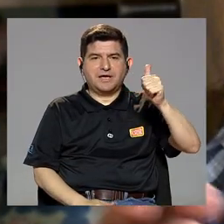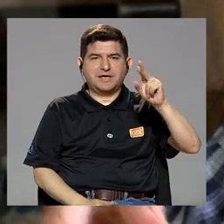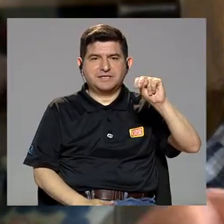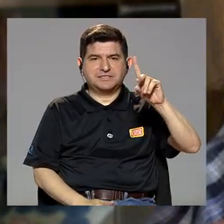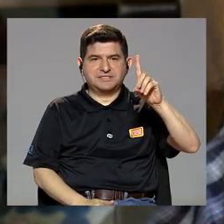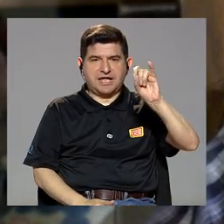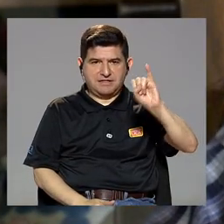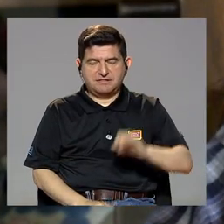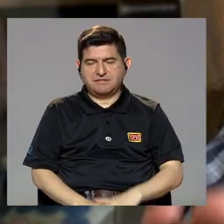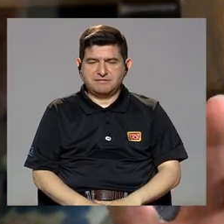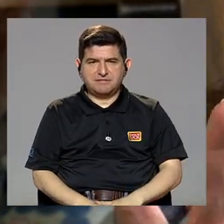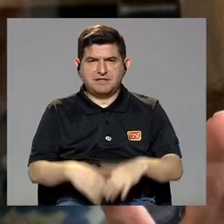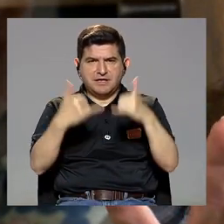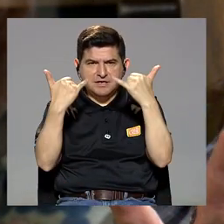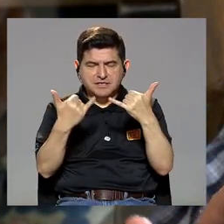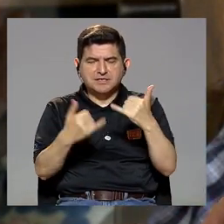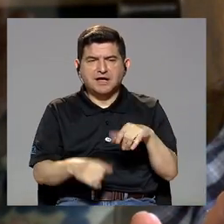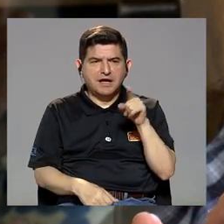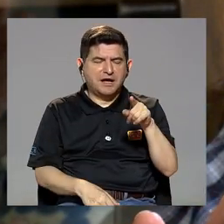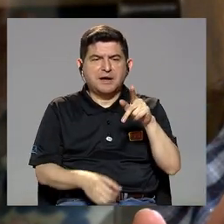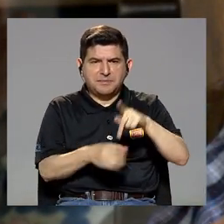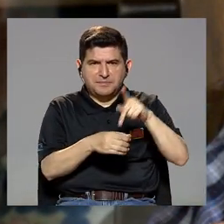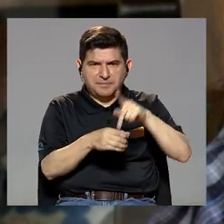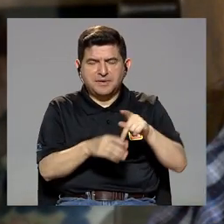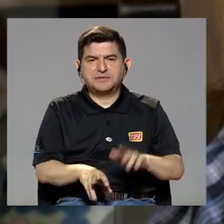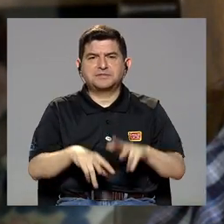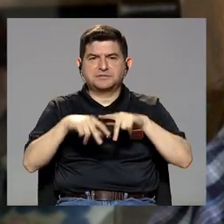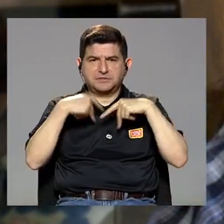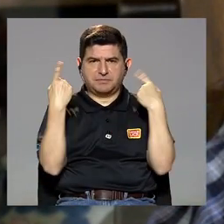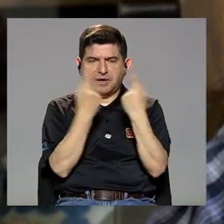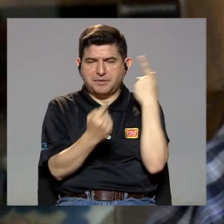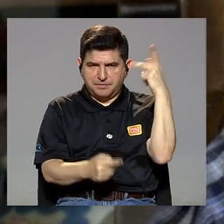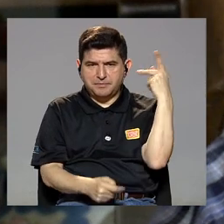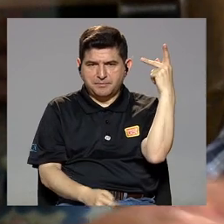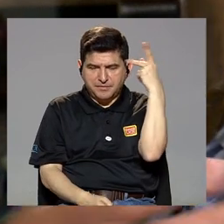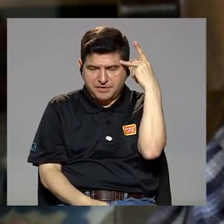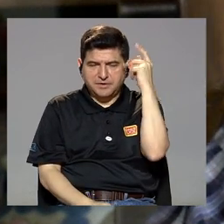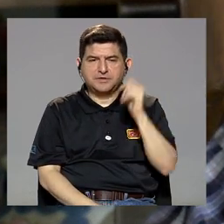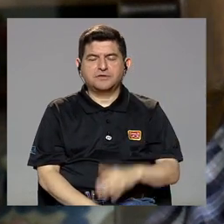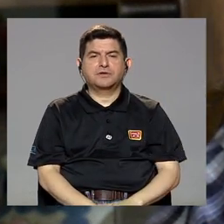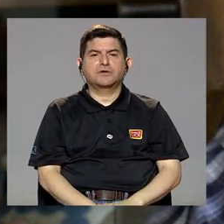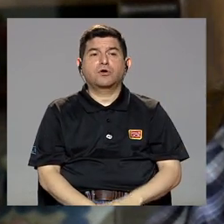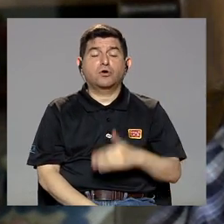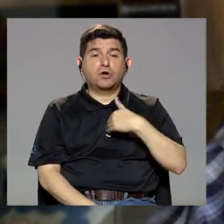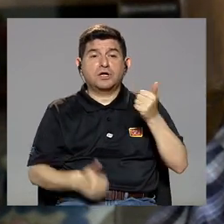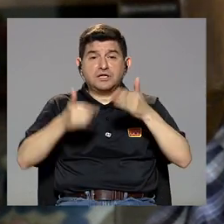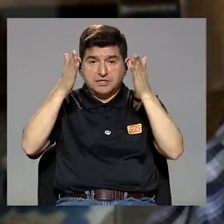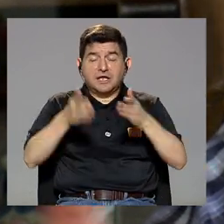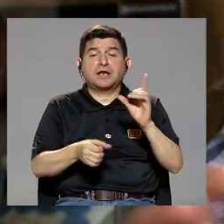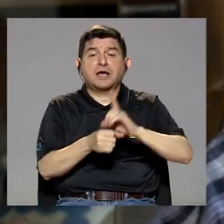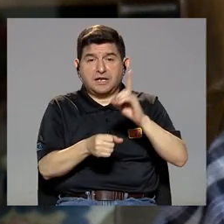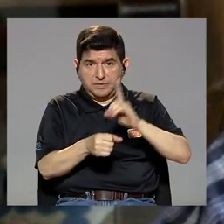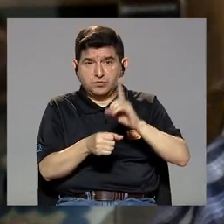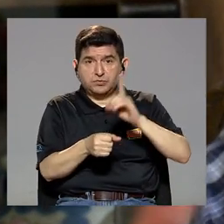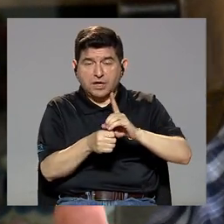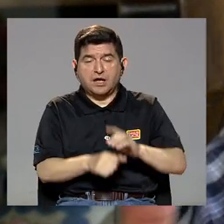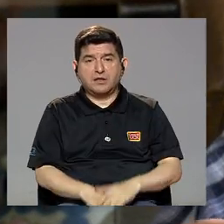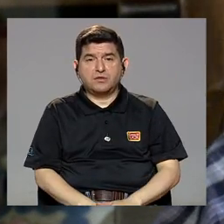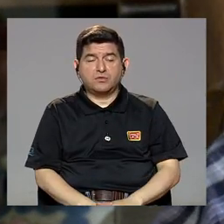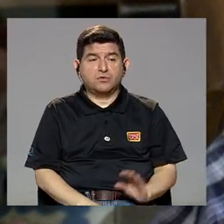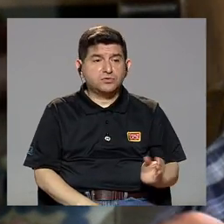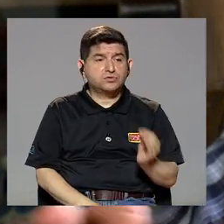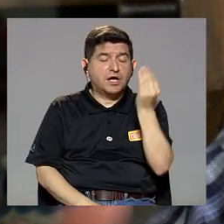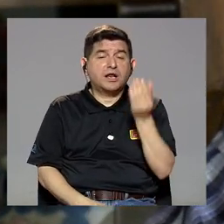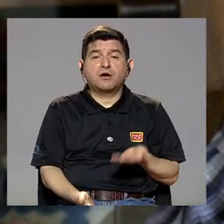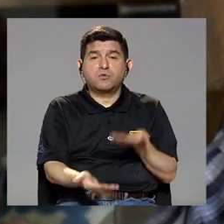ya participó el partido políticamente y es tenemos candidatos a diputados a las juventudes